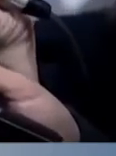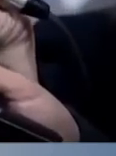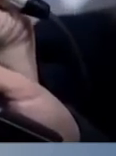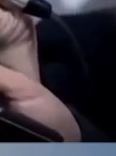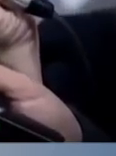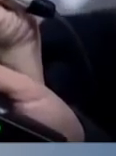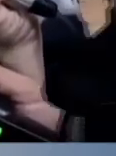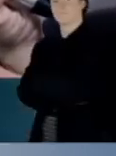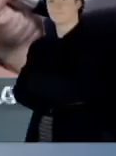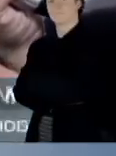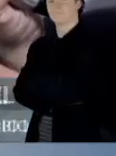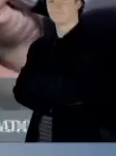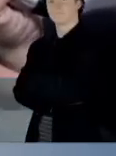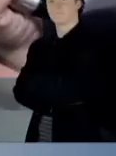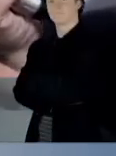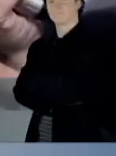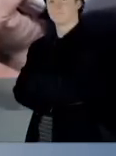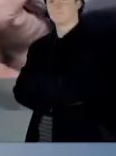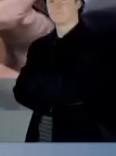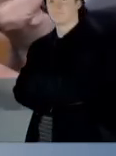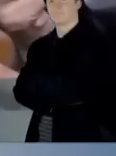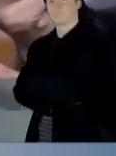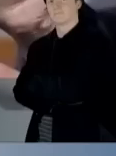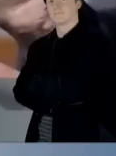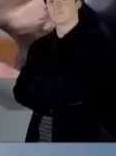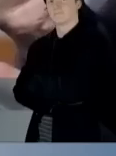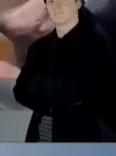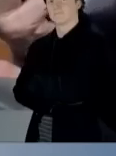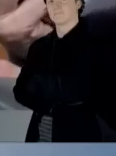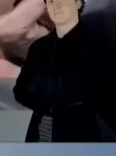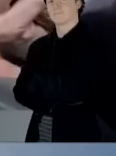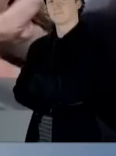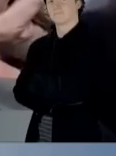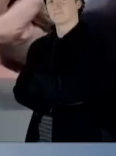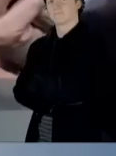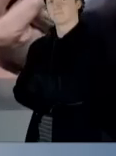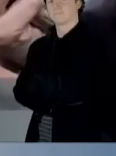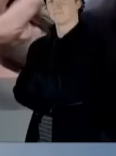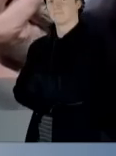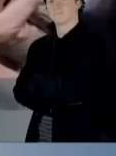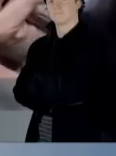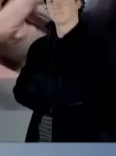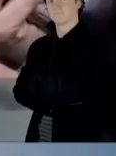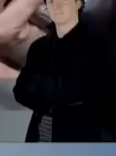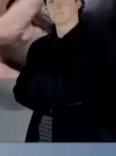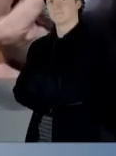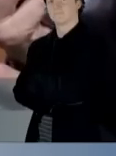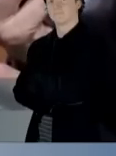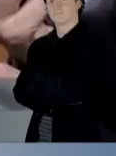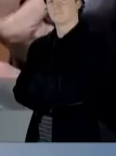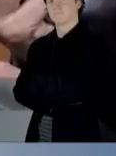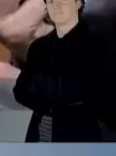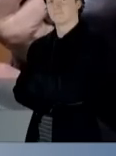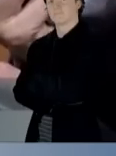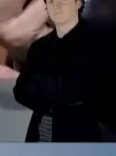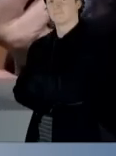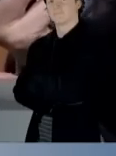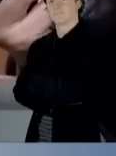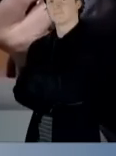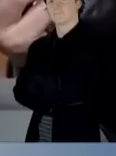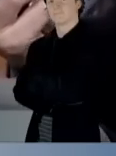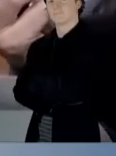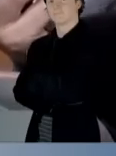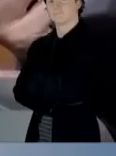estas críticas de la derecha se suman también a los cuestionamientos que han expuesto en este sector contra la invitación que realizó a todos los partidos